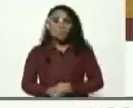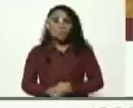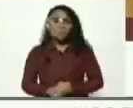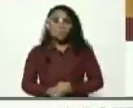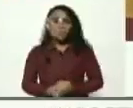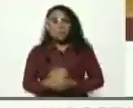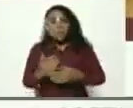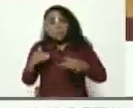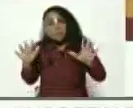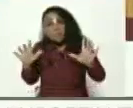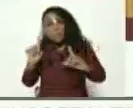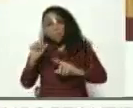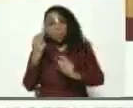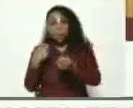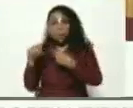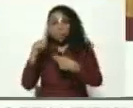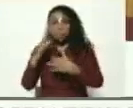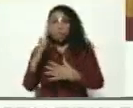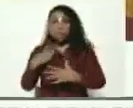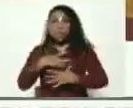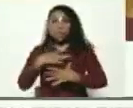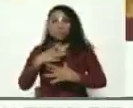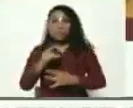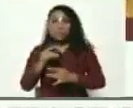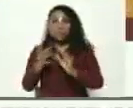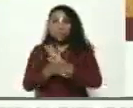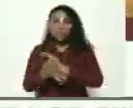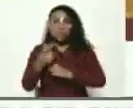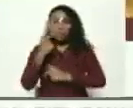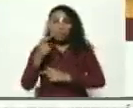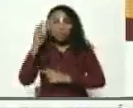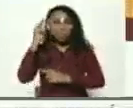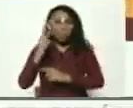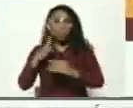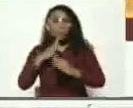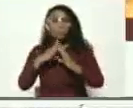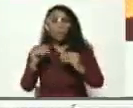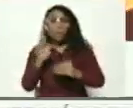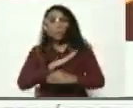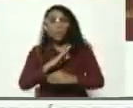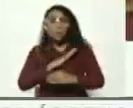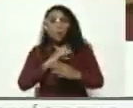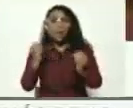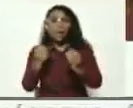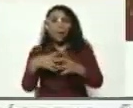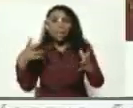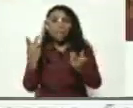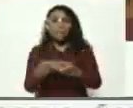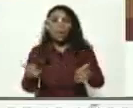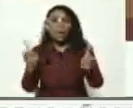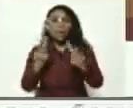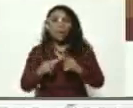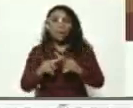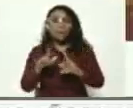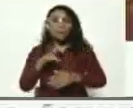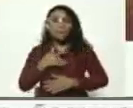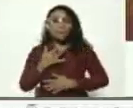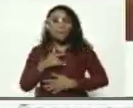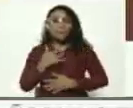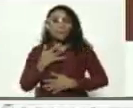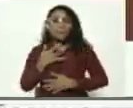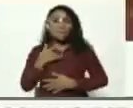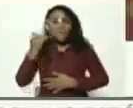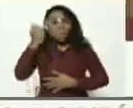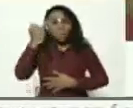excepto un comercio de intereses, en lo que dice Bolívar, todo pertenece al campo de los valores y de la sensibilidad, de